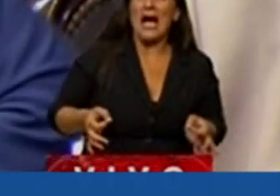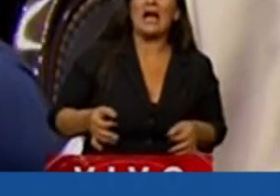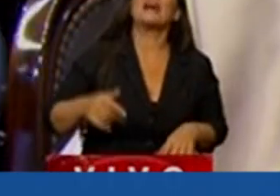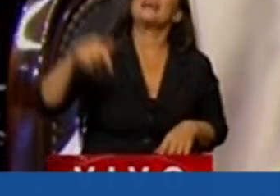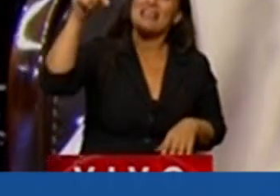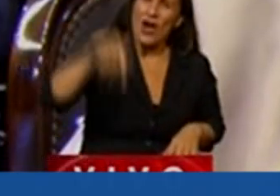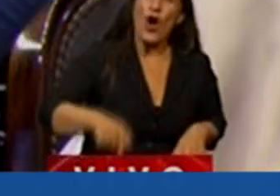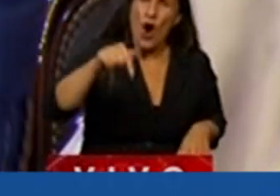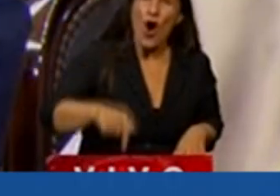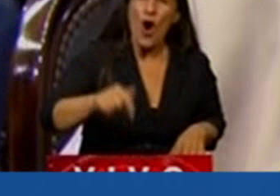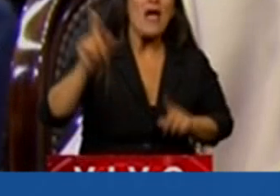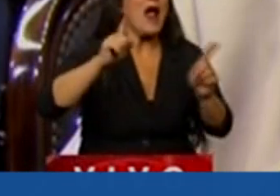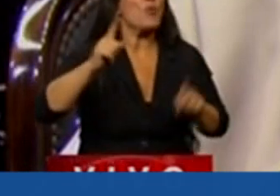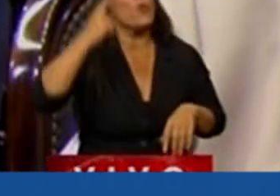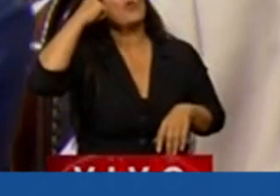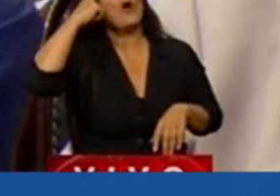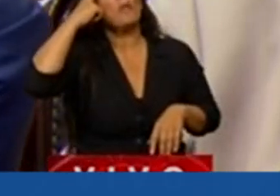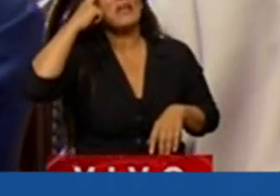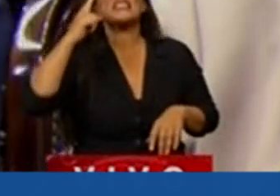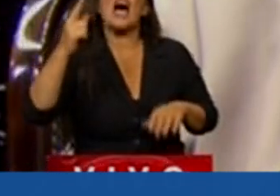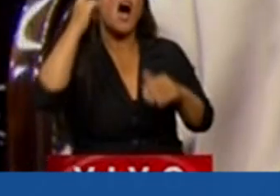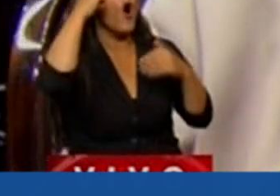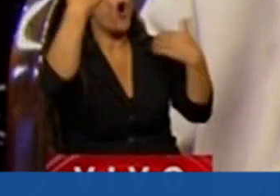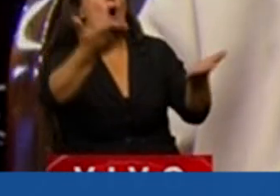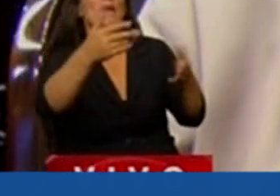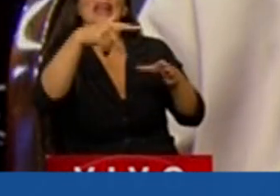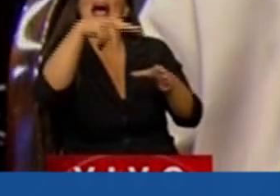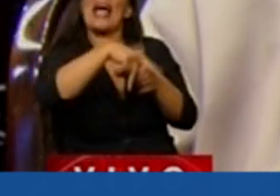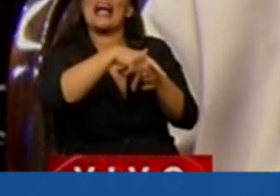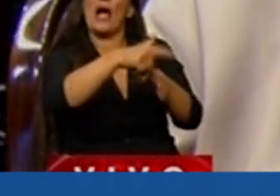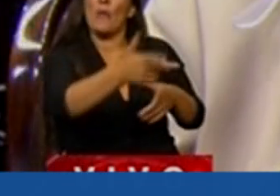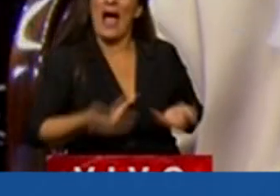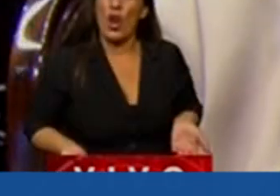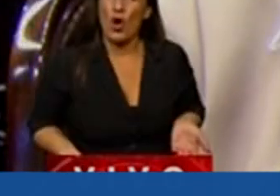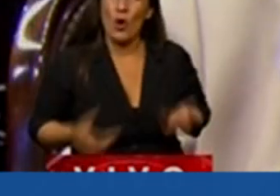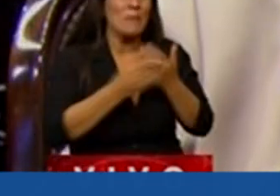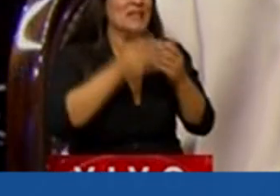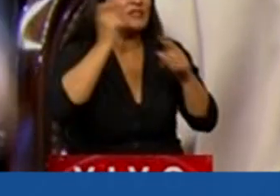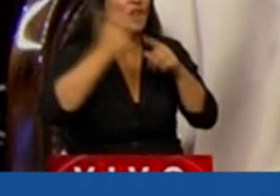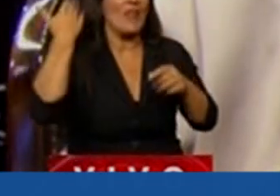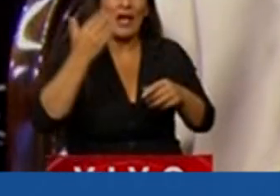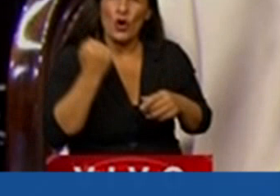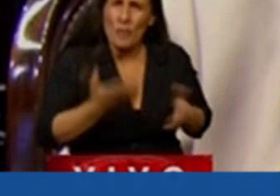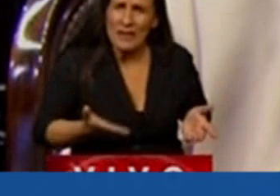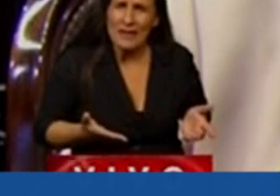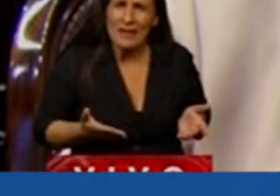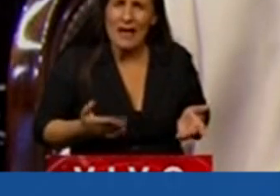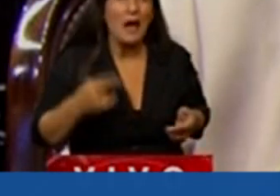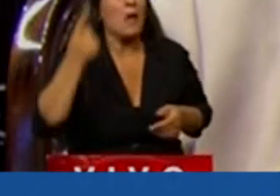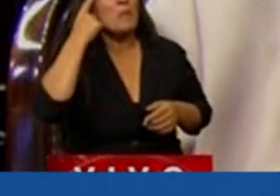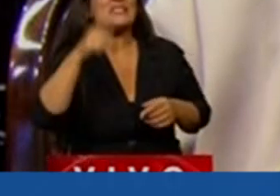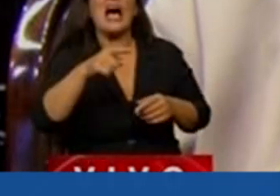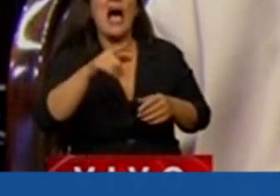hoy, increíblemente se les ocurra hacer homenajes a Domingo Cavallo. Increíble que se nos ocurra que la dolarización del